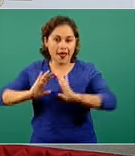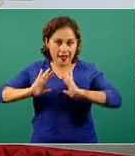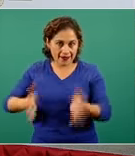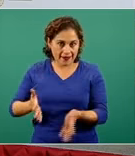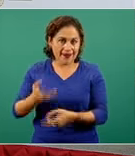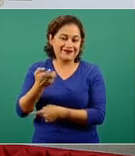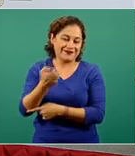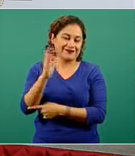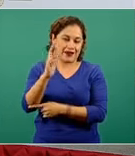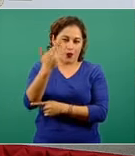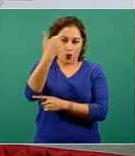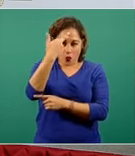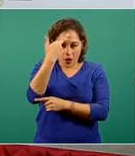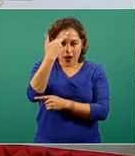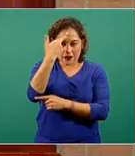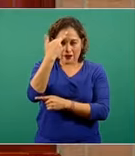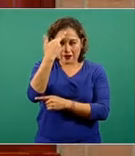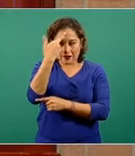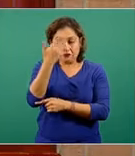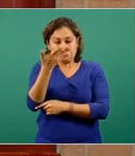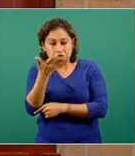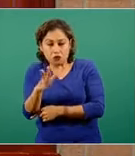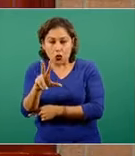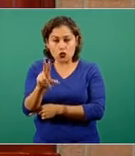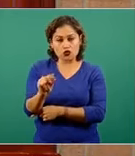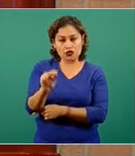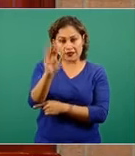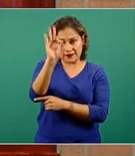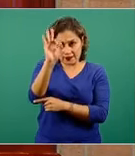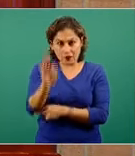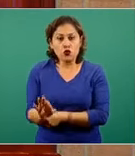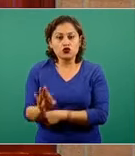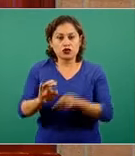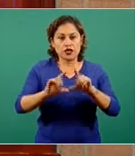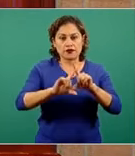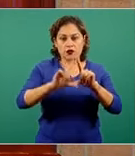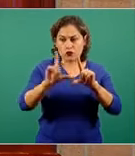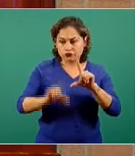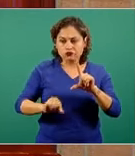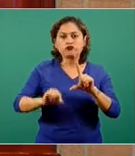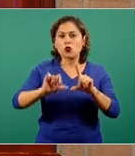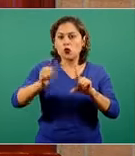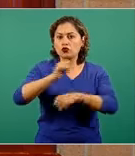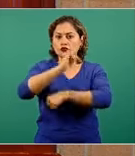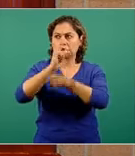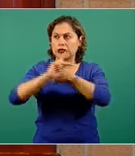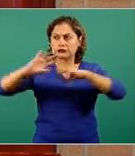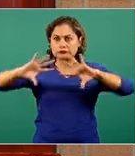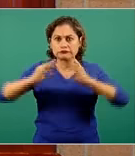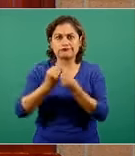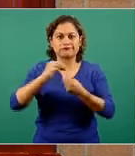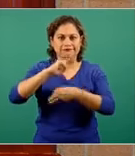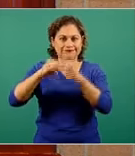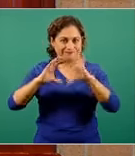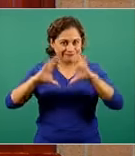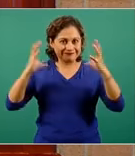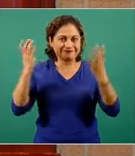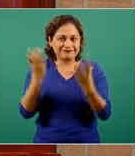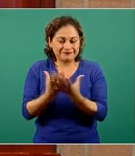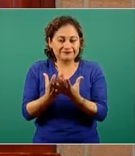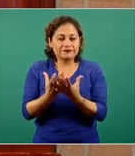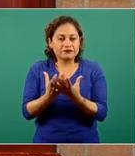gran mayoría, el 80% se estima a nivel mundial, cursan con lo que se denominaría un